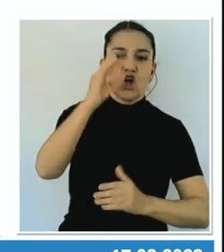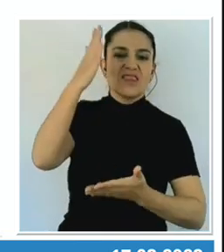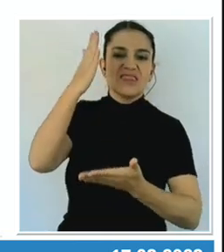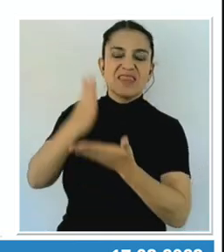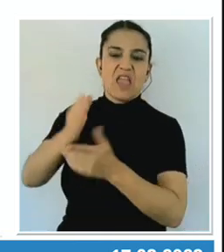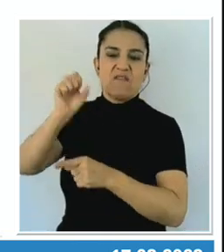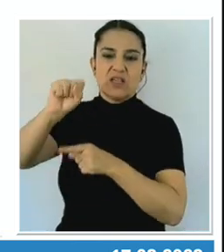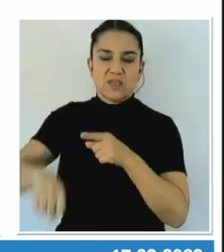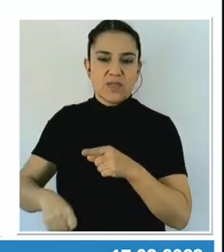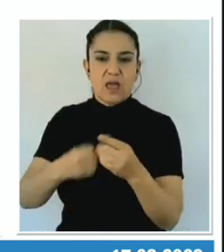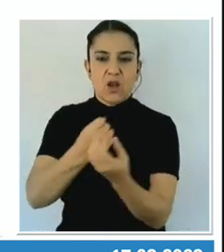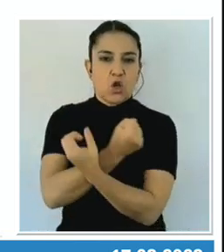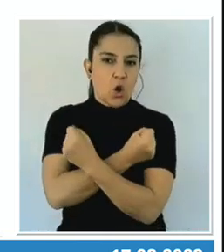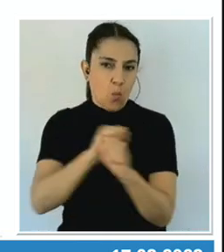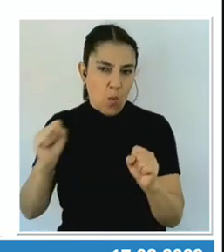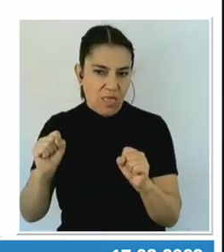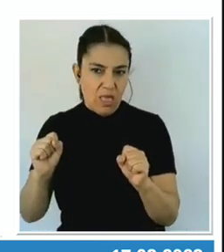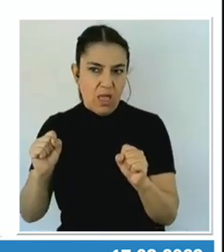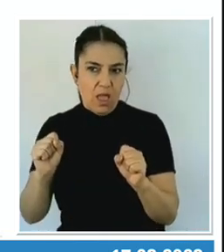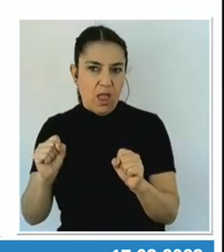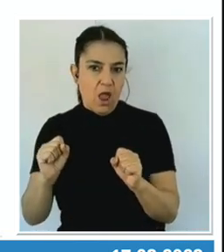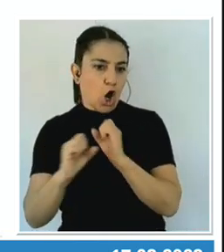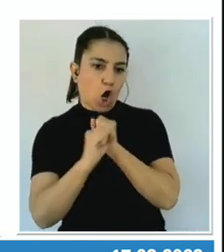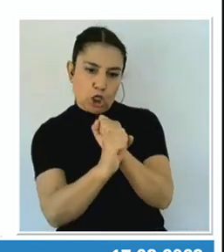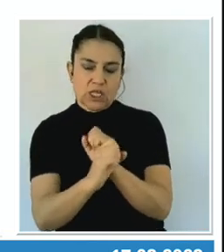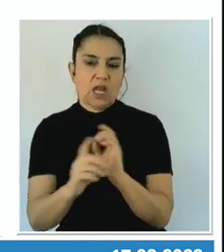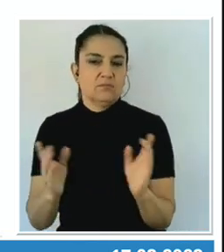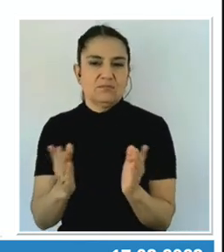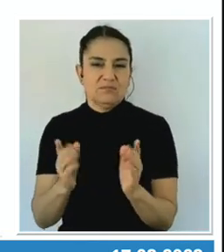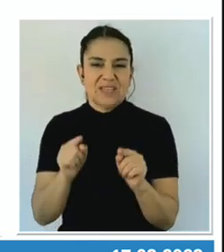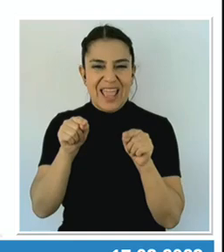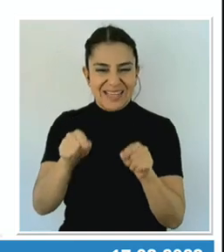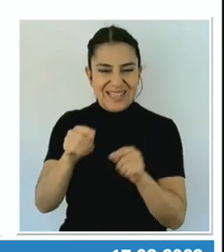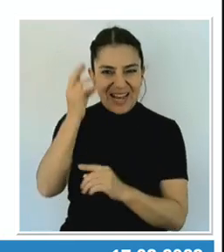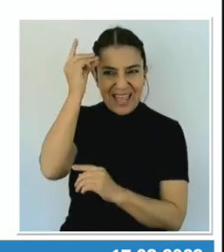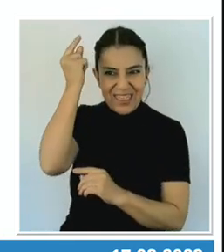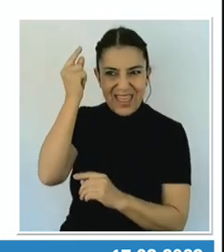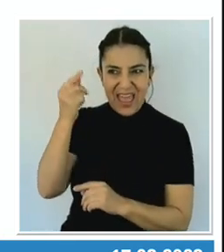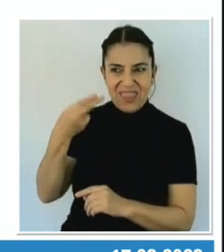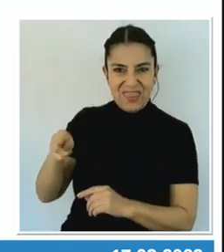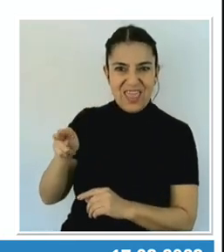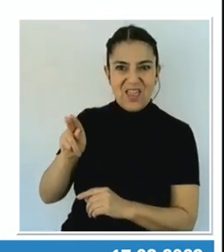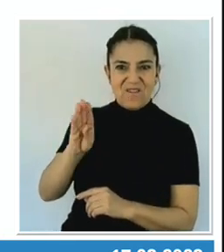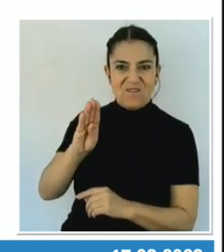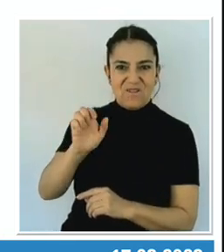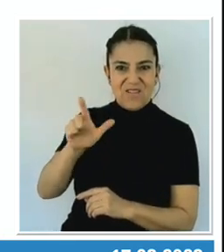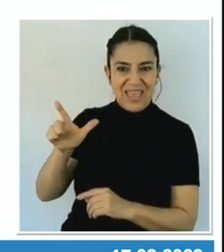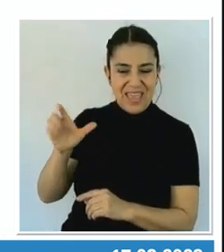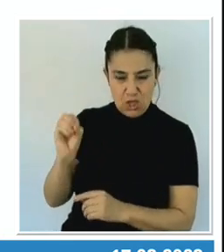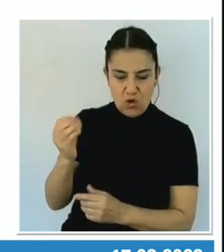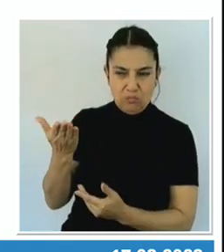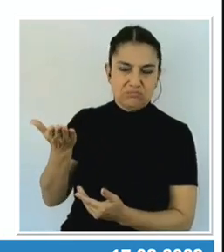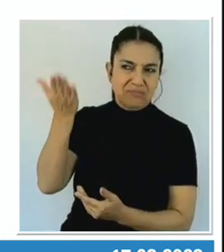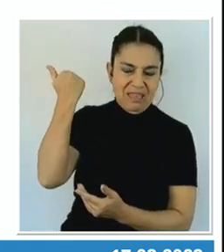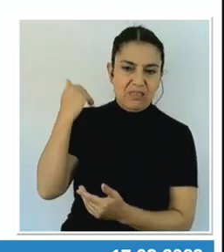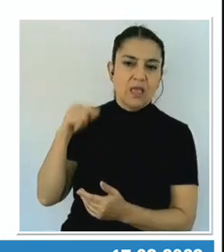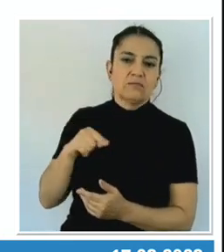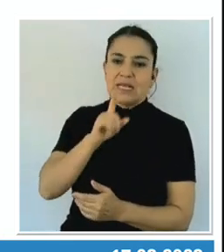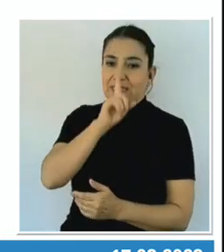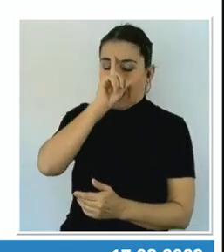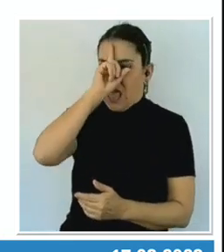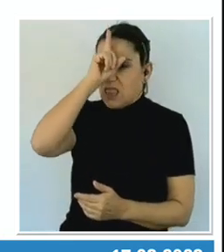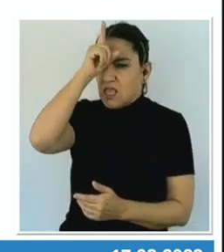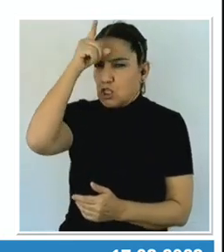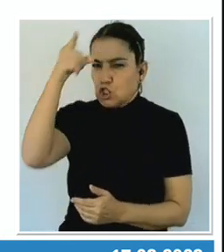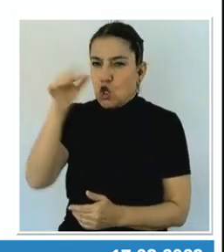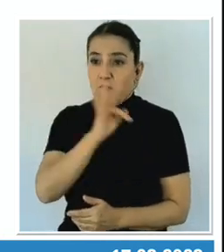puede ser discutida. Esa es la lógica de Bello, siguiendo a la tradición francesa que viene de la romana y que se mantiene hasta